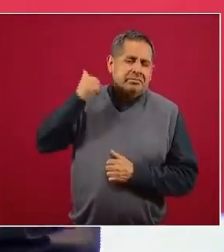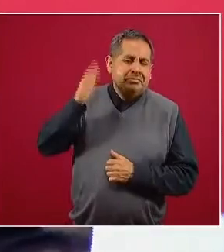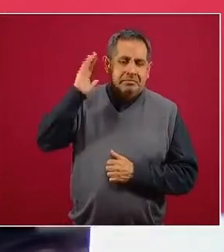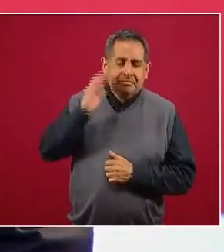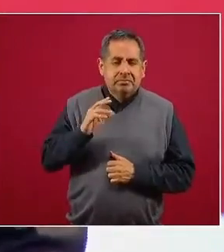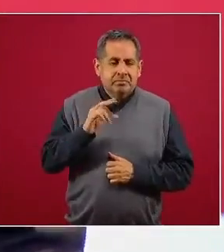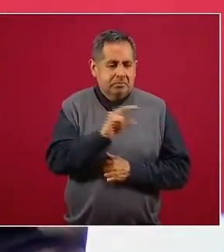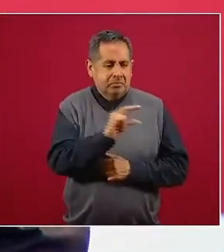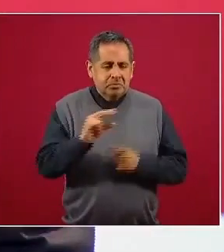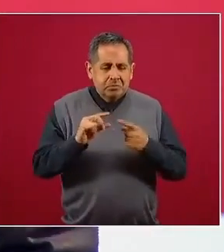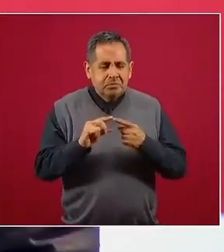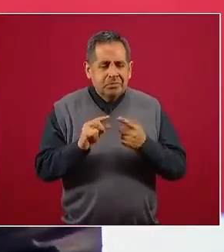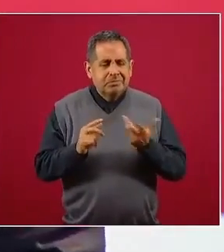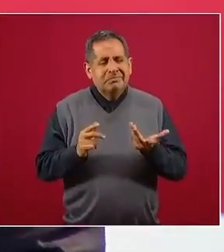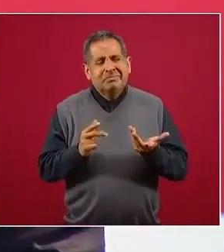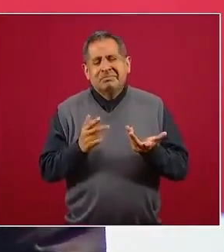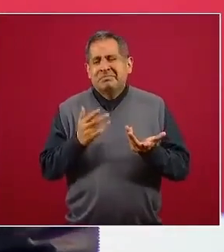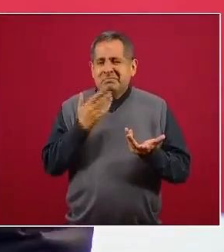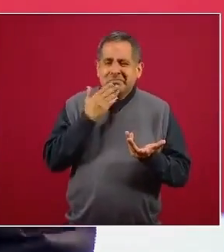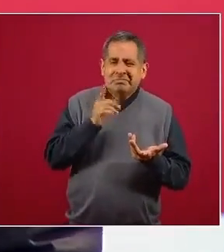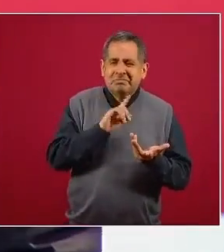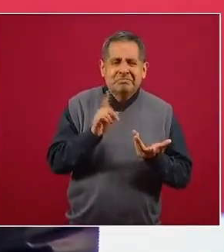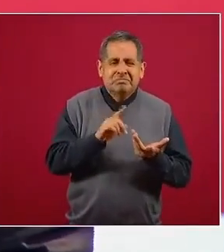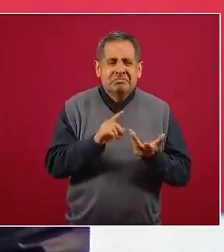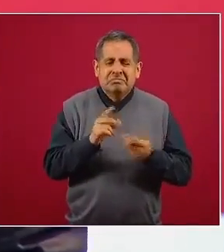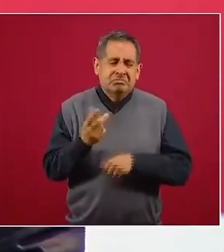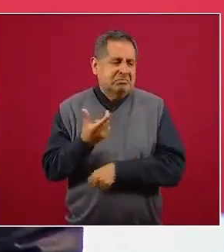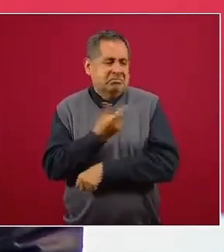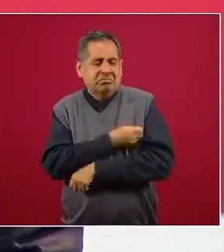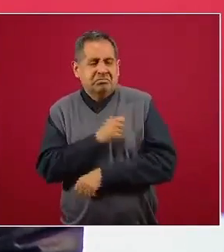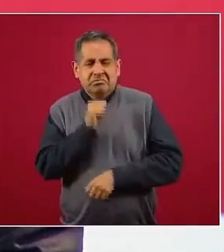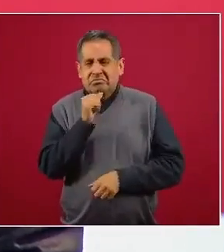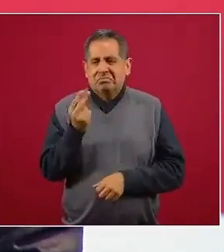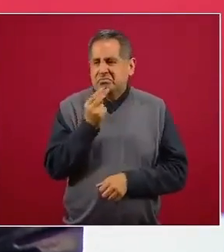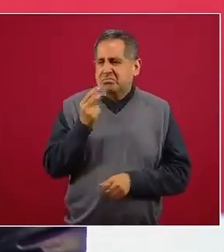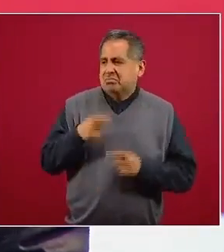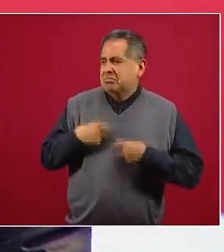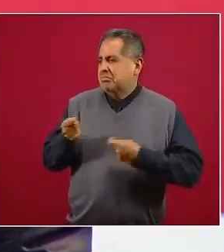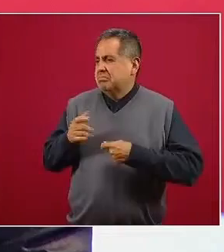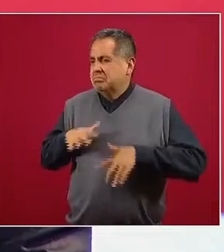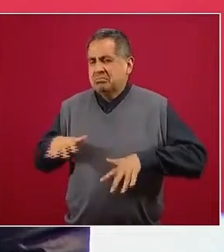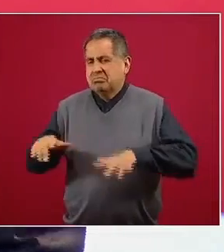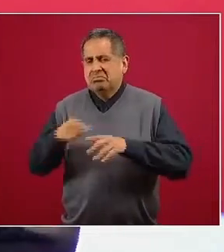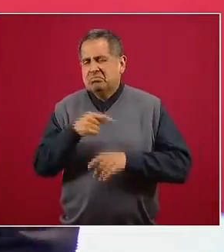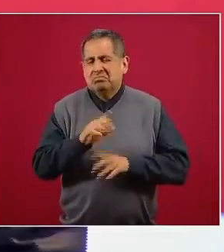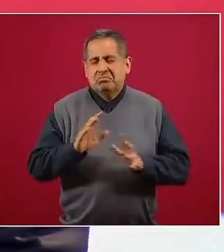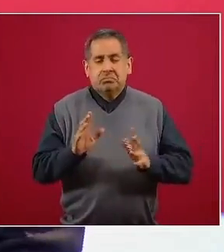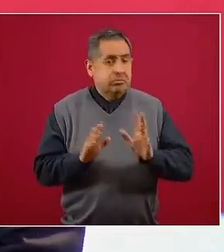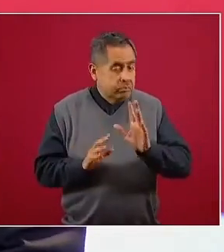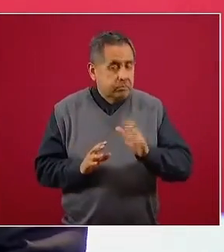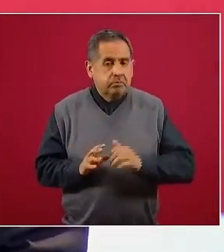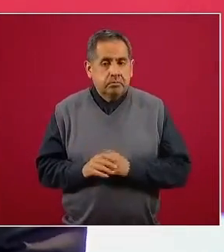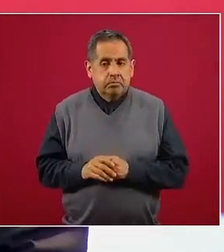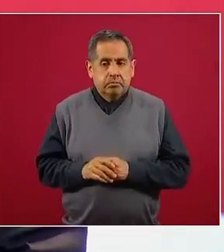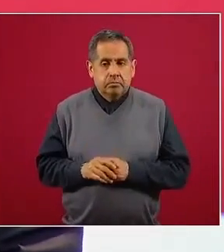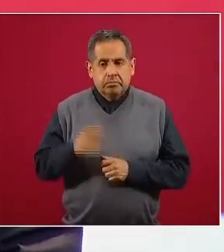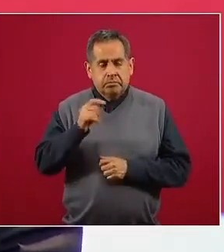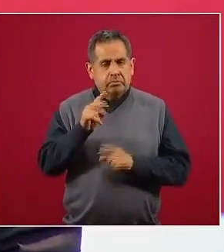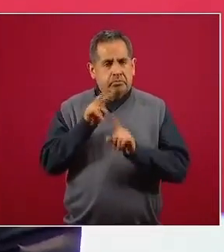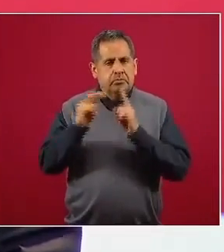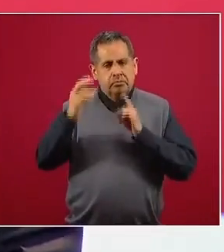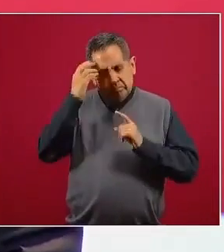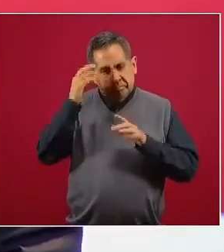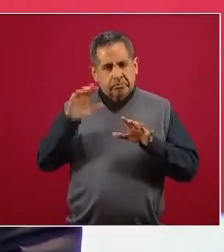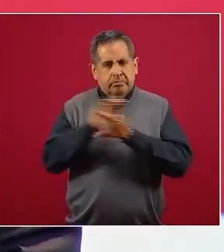altas se consideraban como malos candidatos y no se incorporaban a los esquemas de vacunación. Pero la